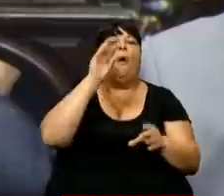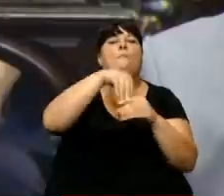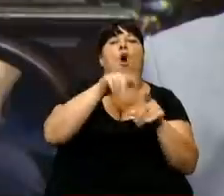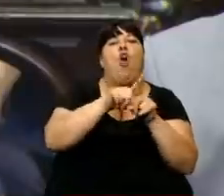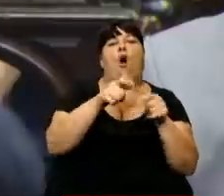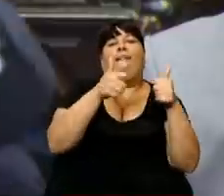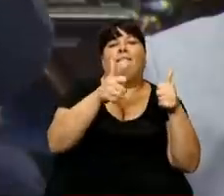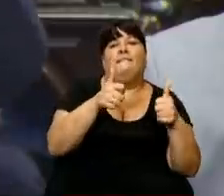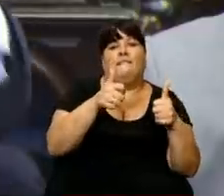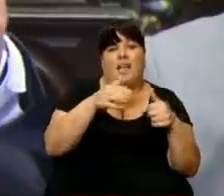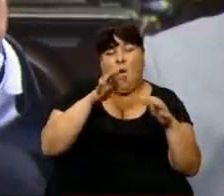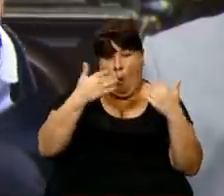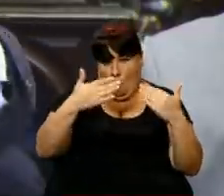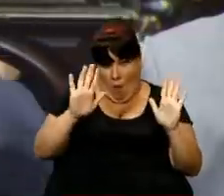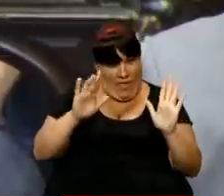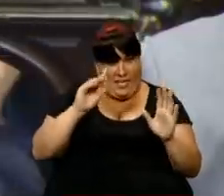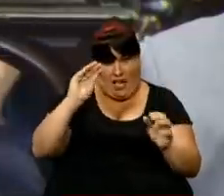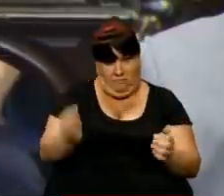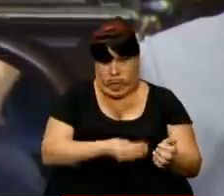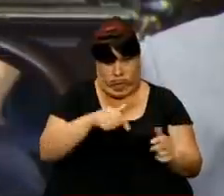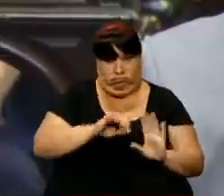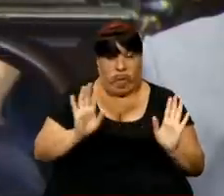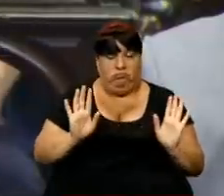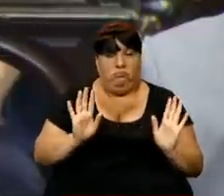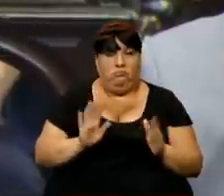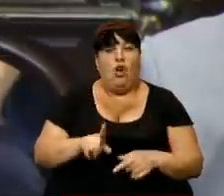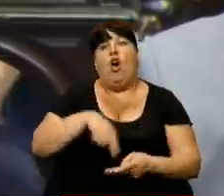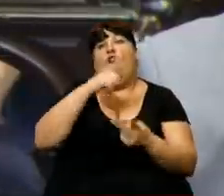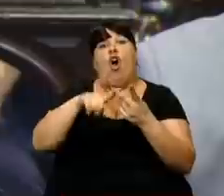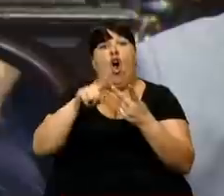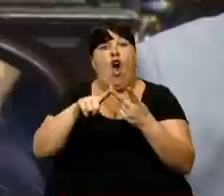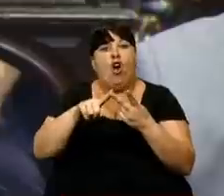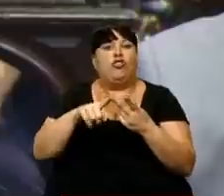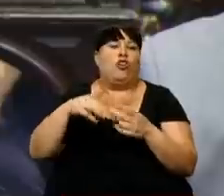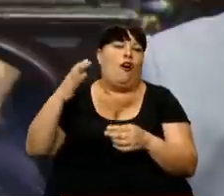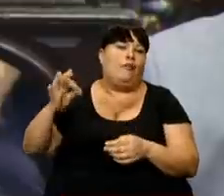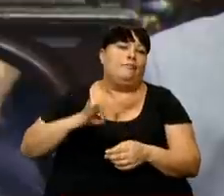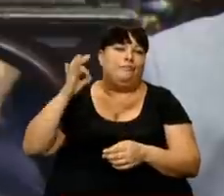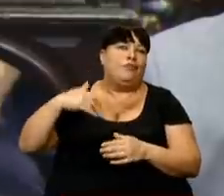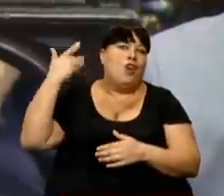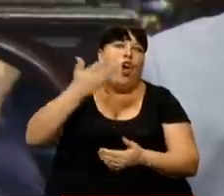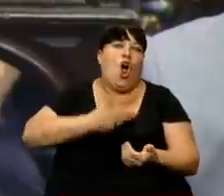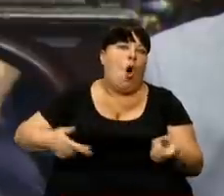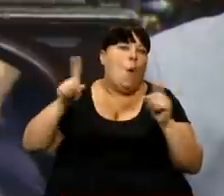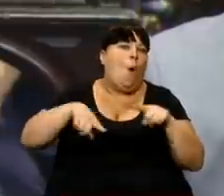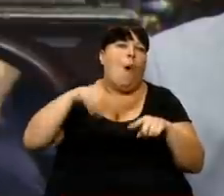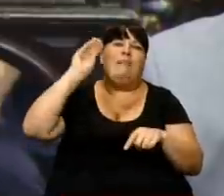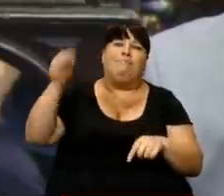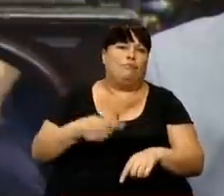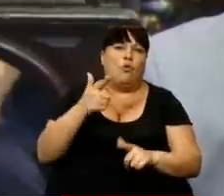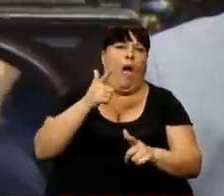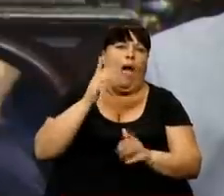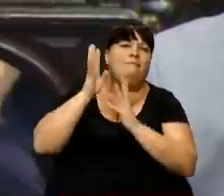incorporan como éxito y es probable que no resulte ahora, y el otro el que nos ha acompañado a todos los gobiernos y que no podemos